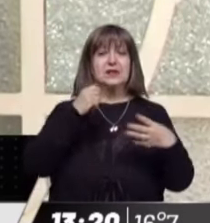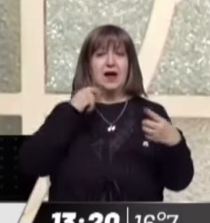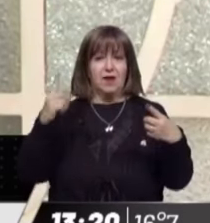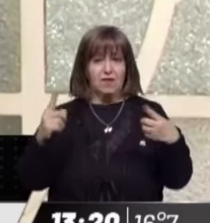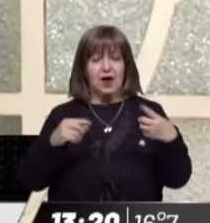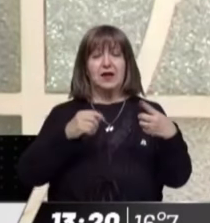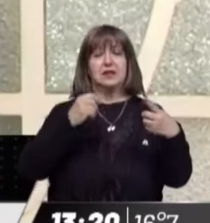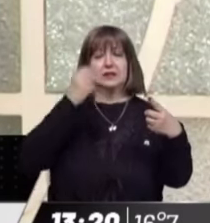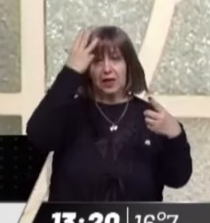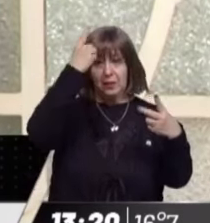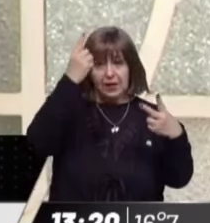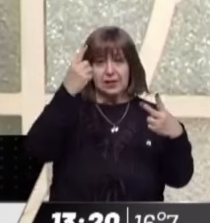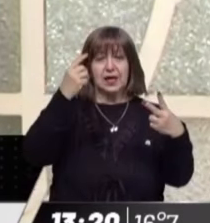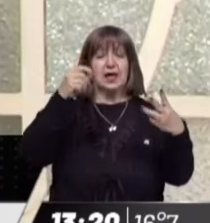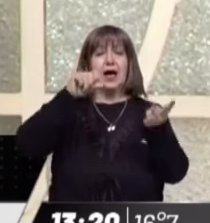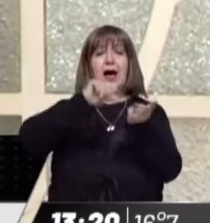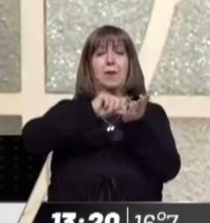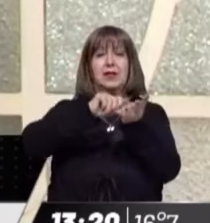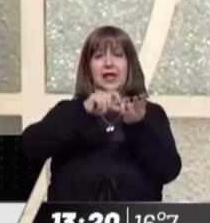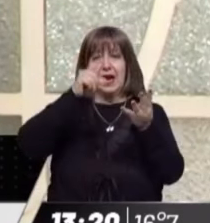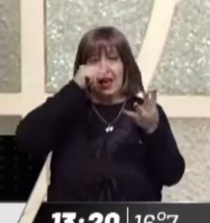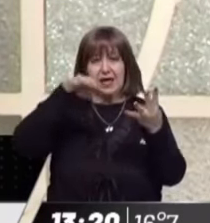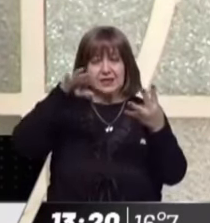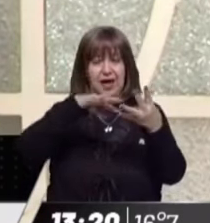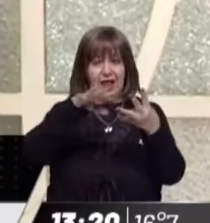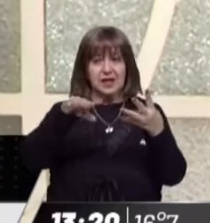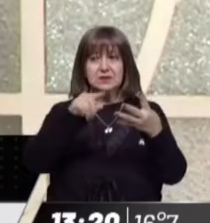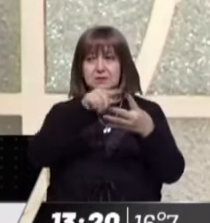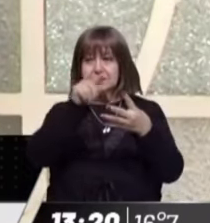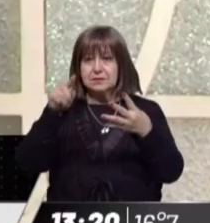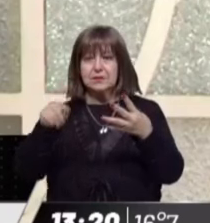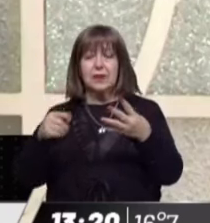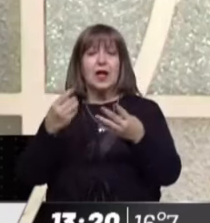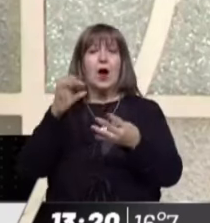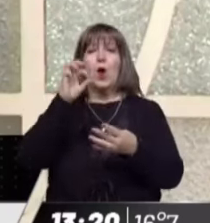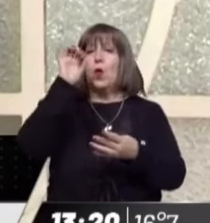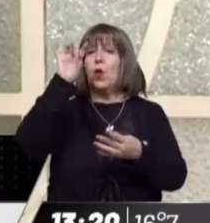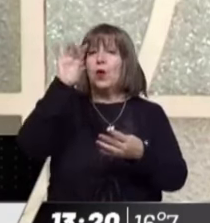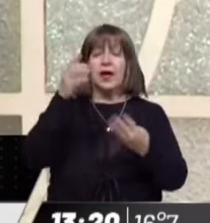Rafael, a San Martín, Capital y La Cera, en la única que estaba abierta era